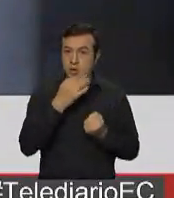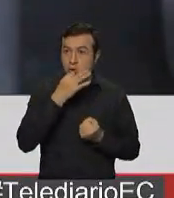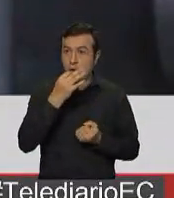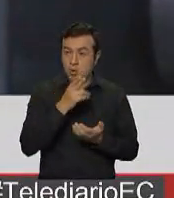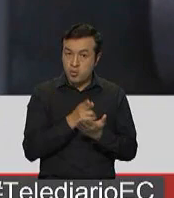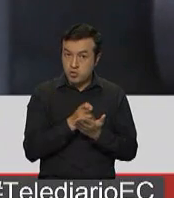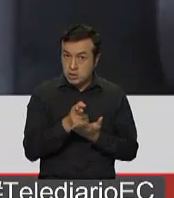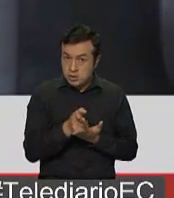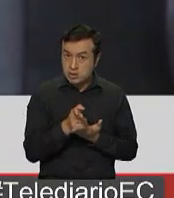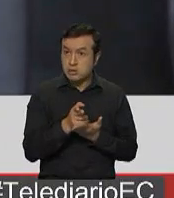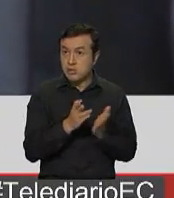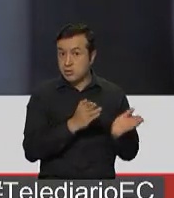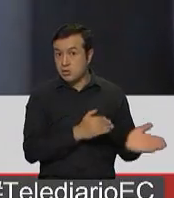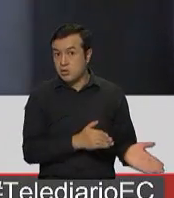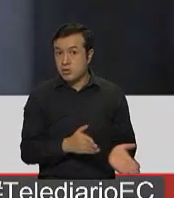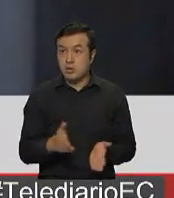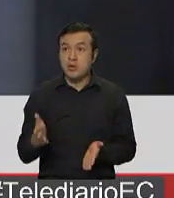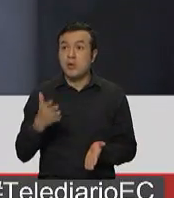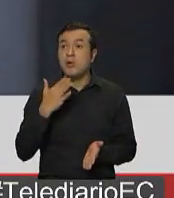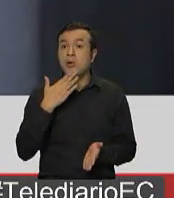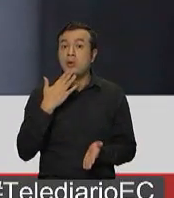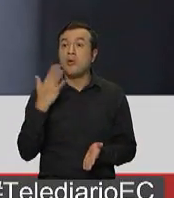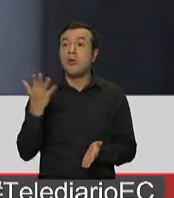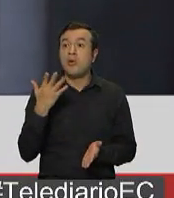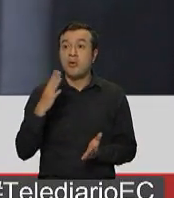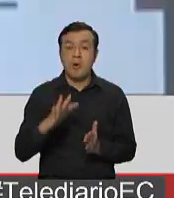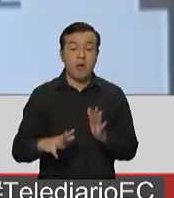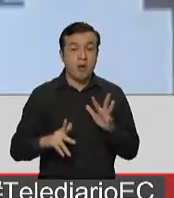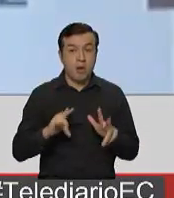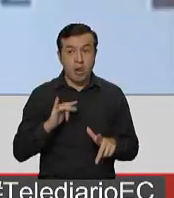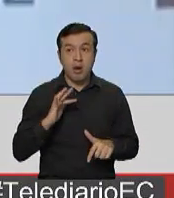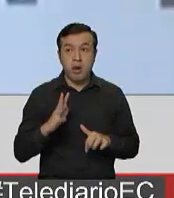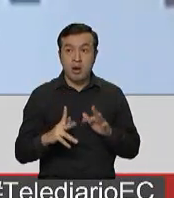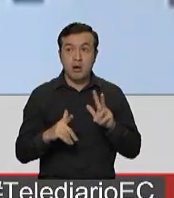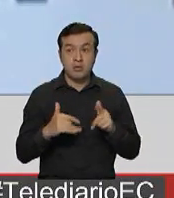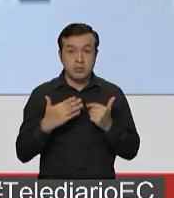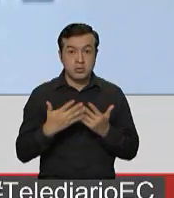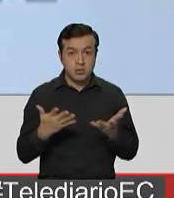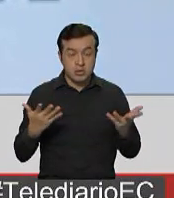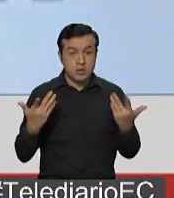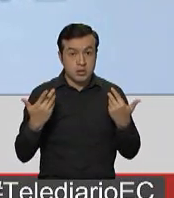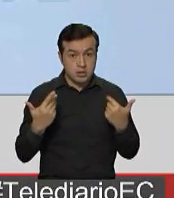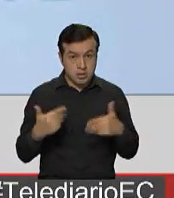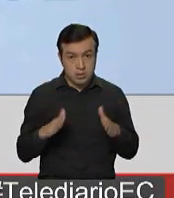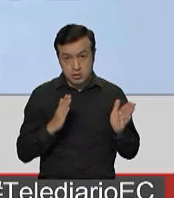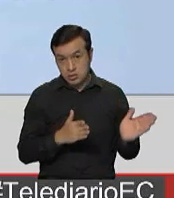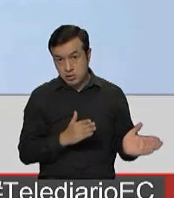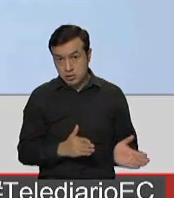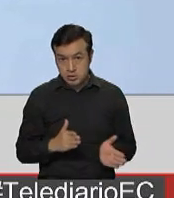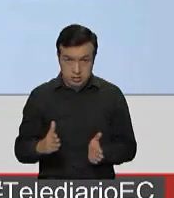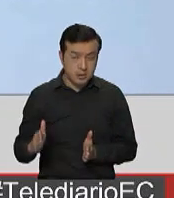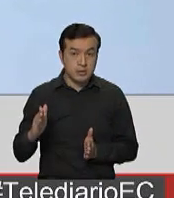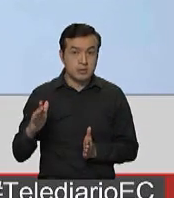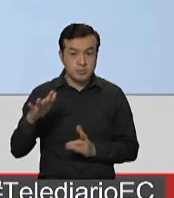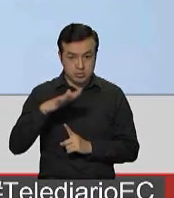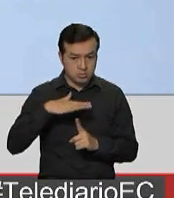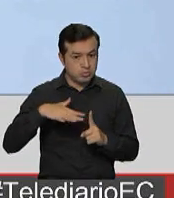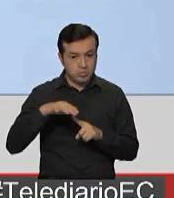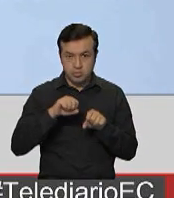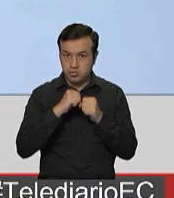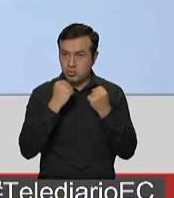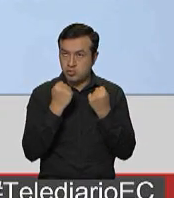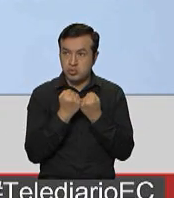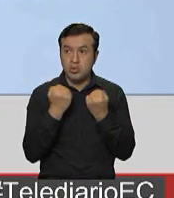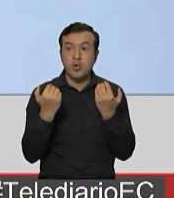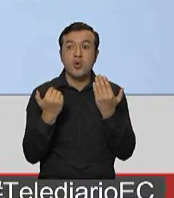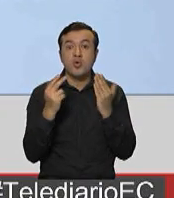y deshacerse de esos vínculos generacionales de la corrupción que parecen, en ocasiones, ser parte del paisaje social, de